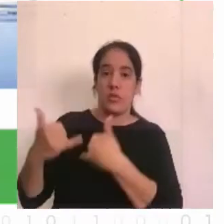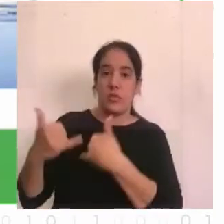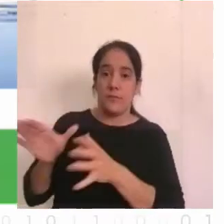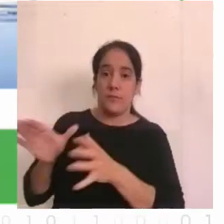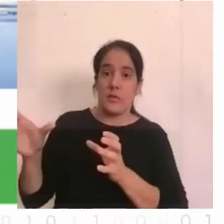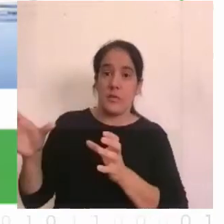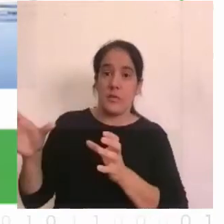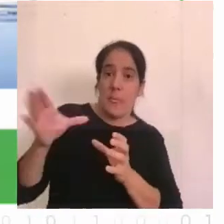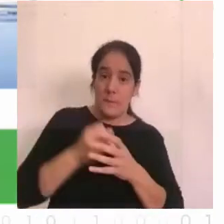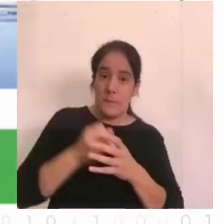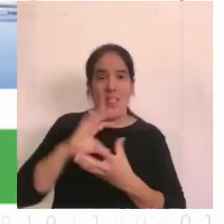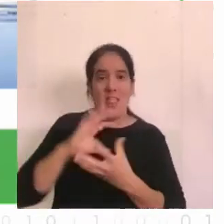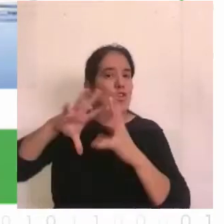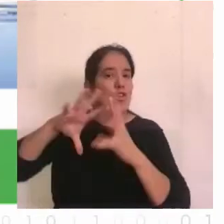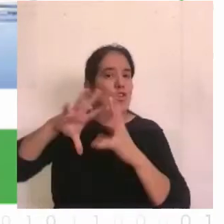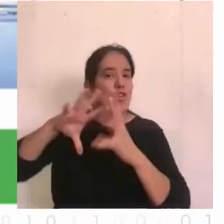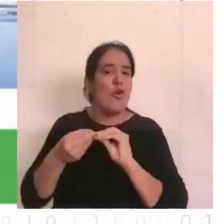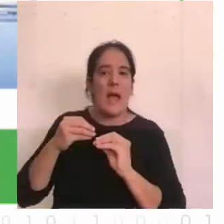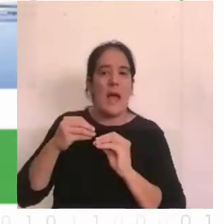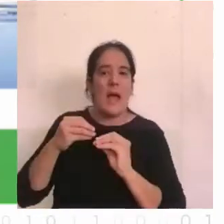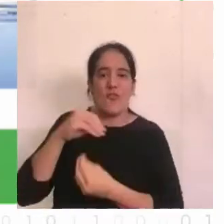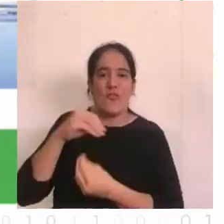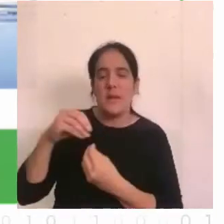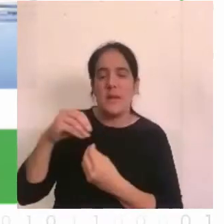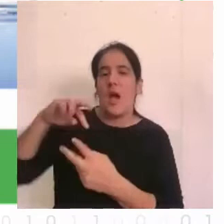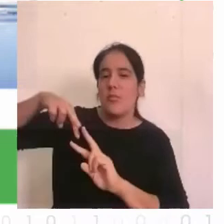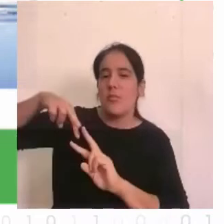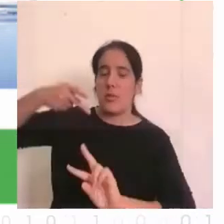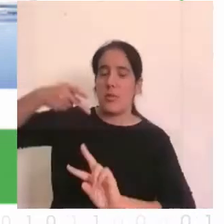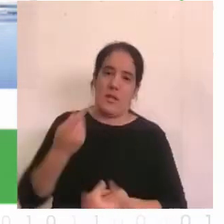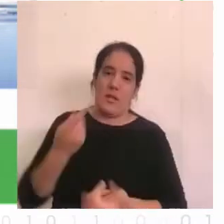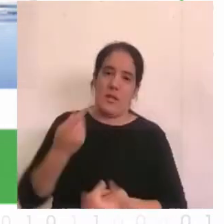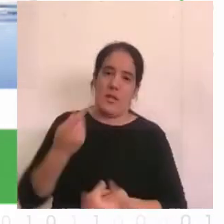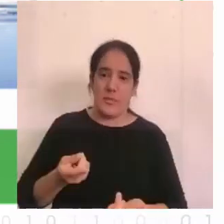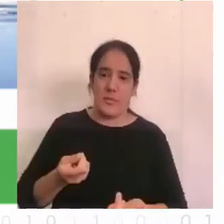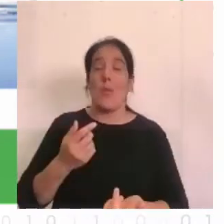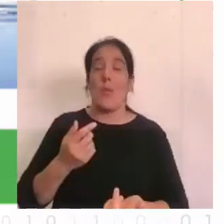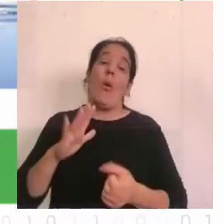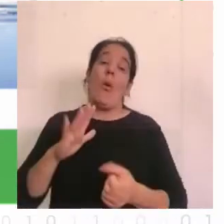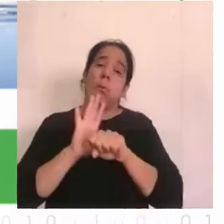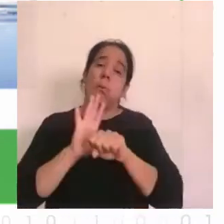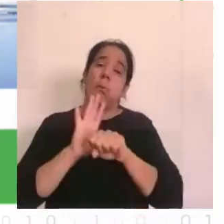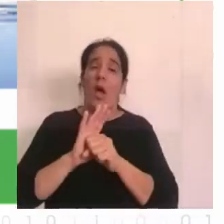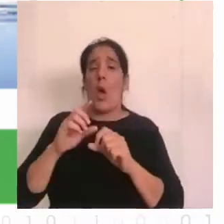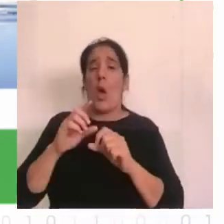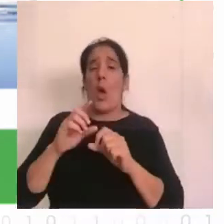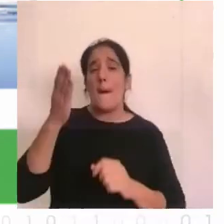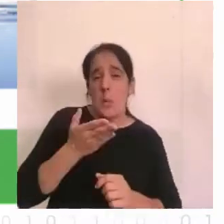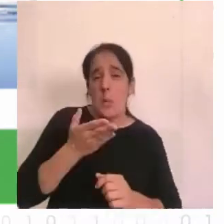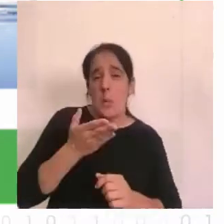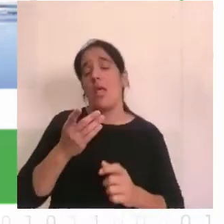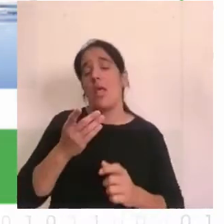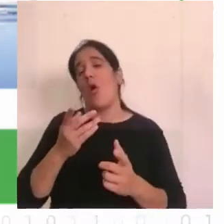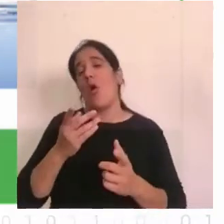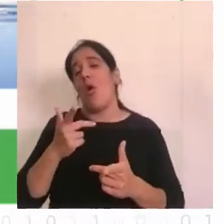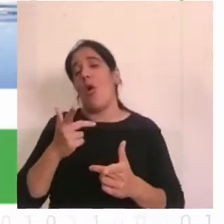hacer, diciéndolo muy groseramente, como si hiciera un promedio ponderado de todos los parientes que tengo ahí, ¿no? O de todas las personas que tengo genéticamente